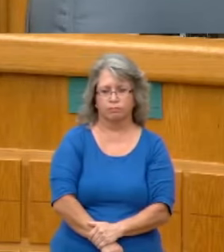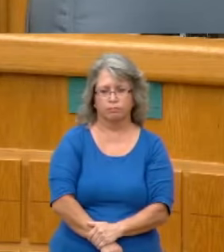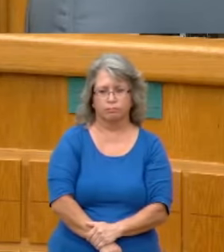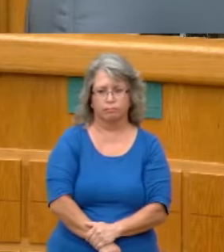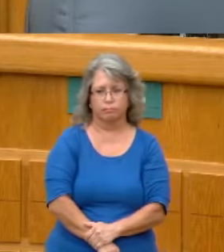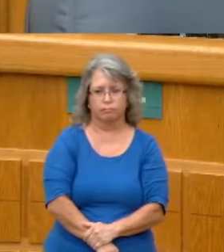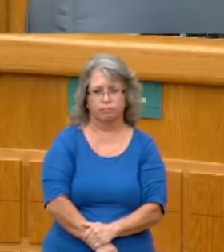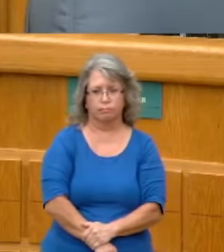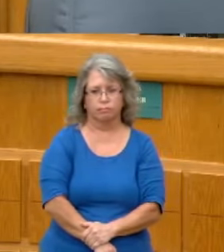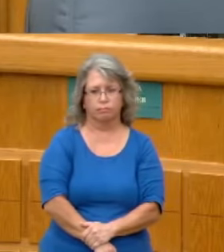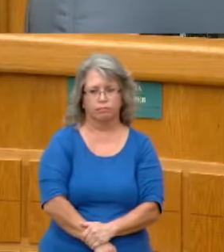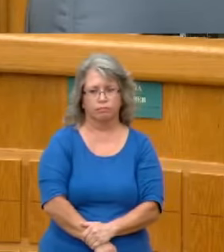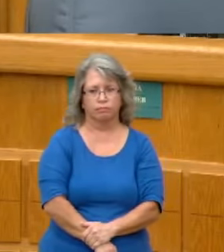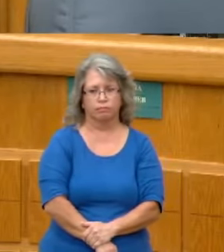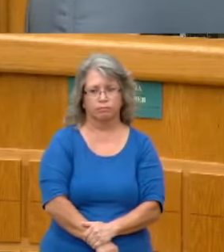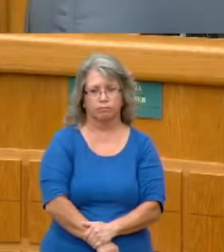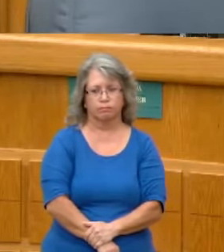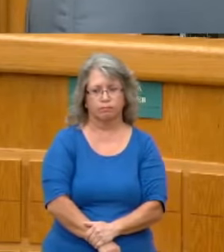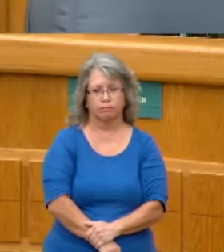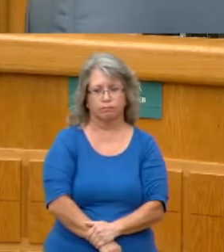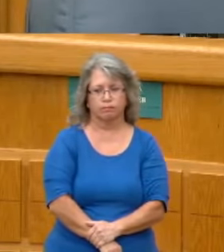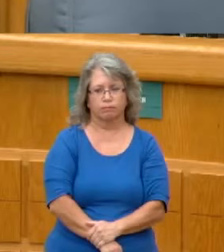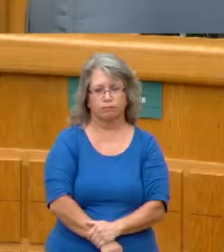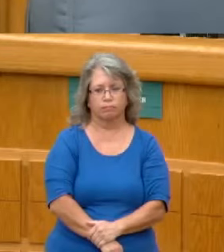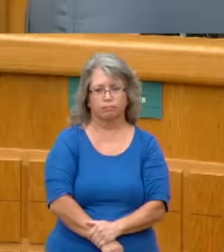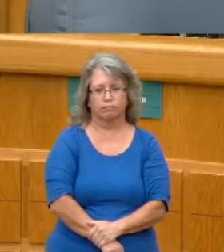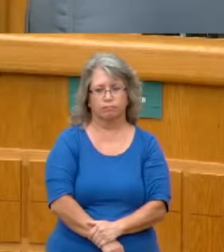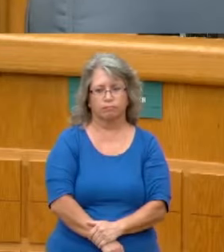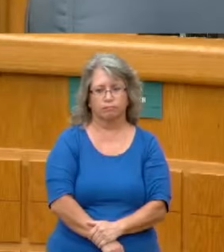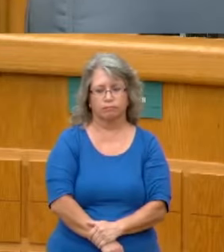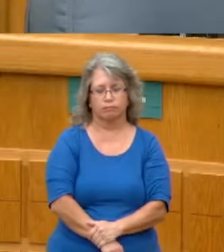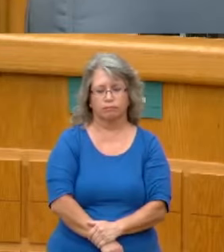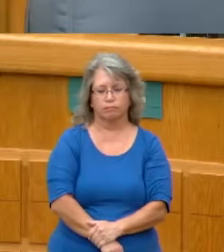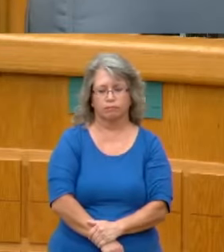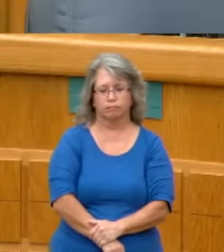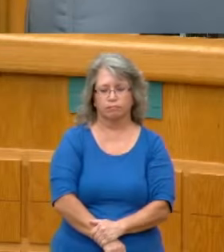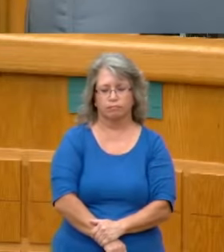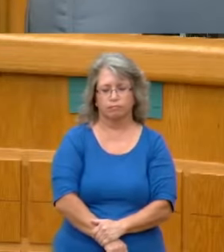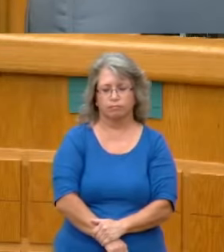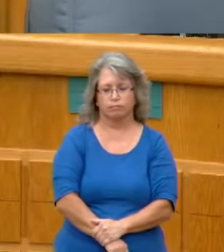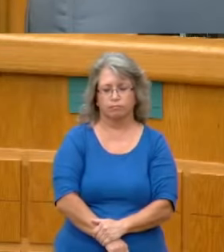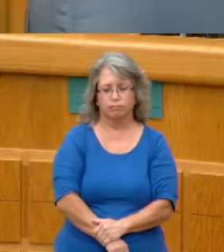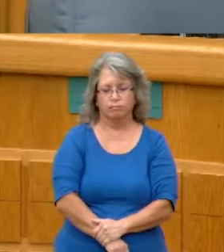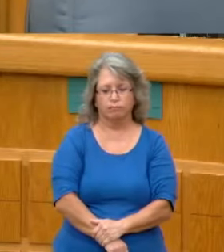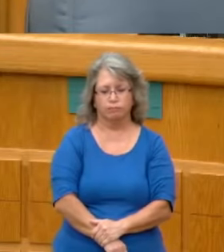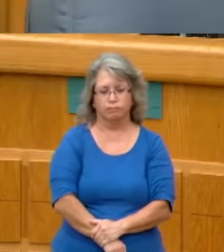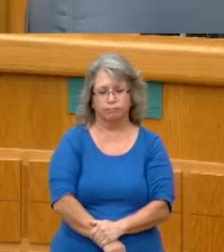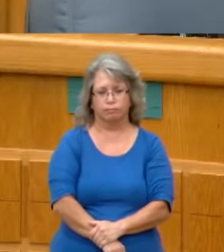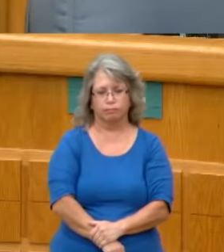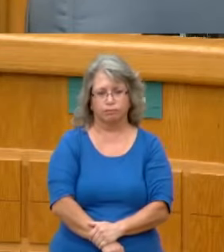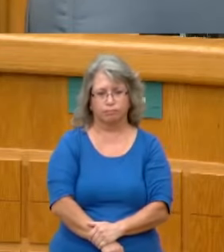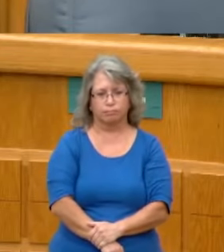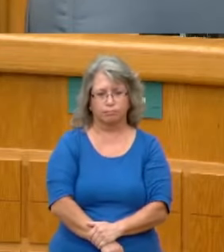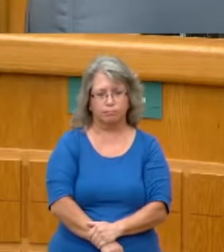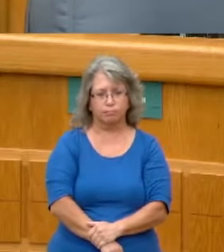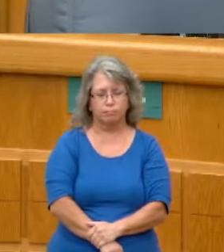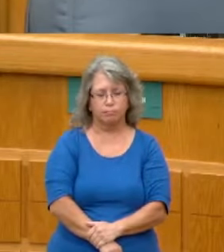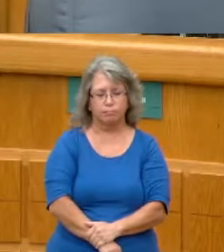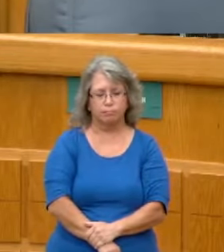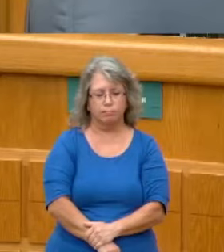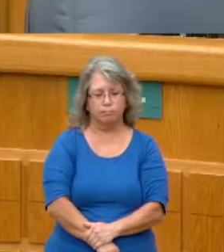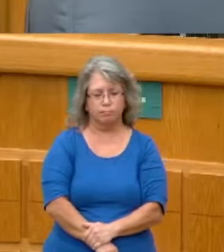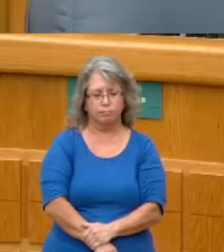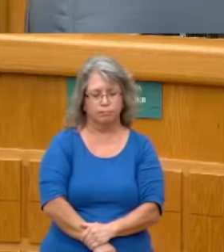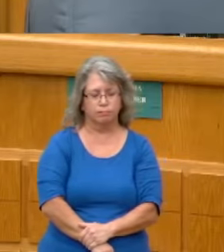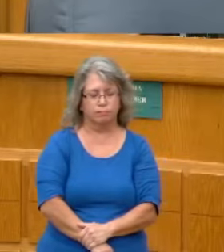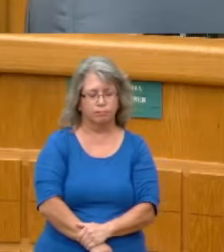se encuentran dentro de los 10 días posteriores al inicio de los síntomas y su nivel de oxígeno es mayor al 93%. Debe de contar con más de 12